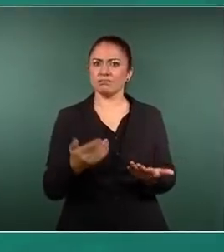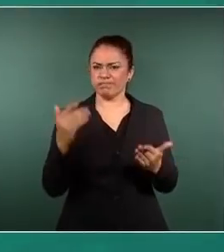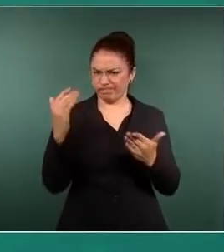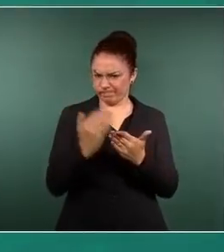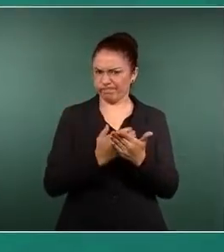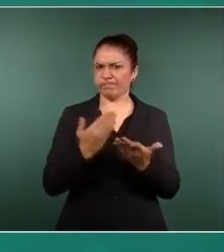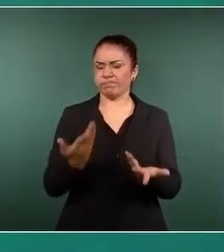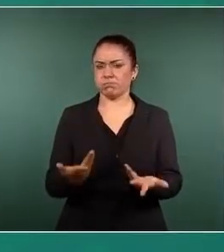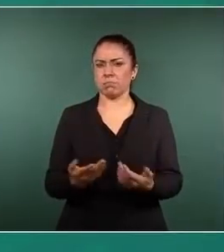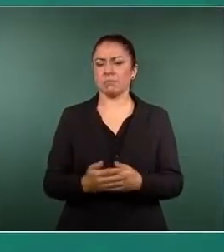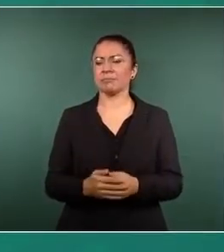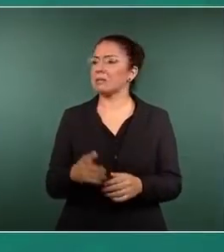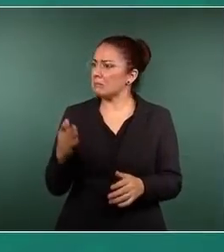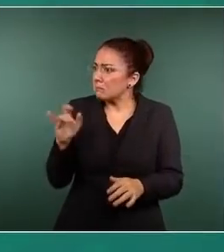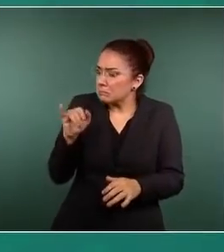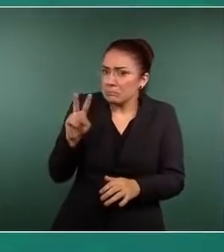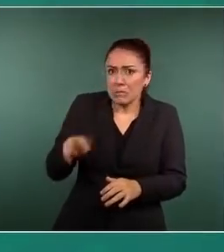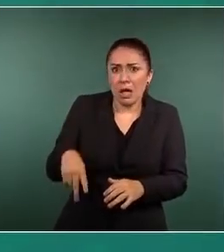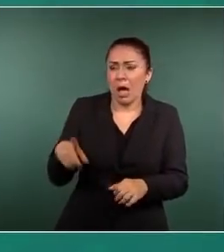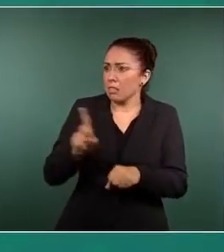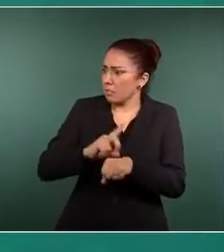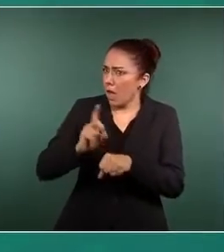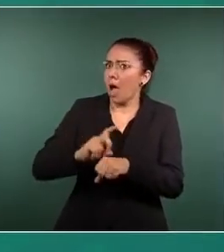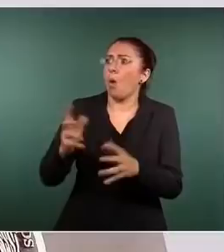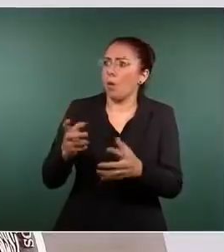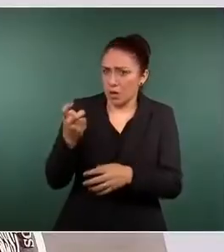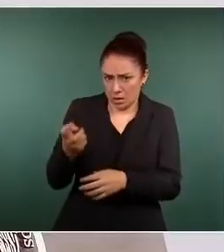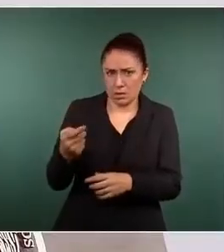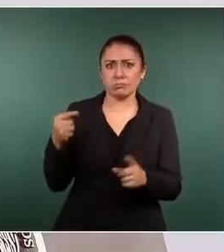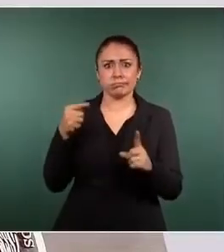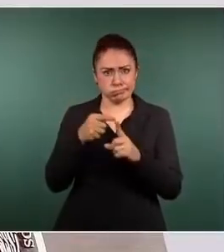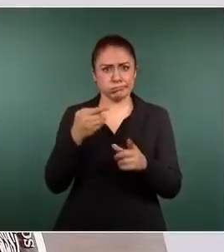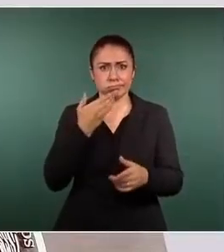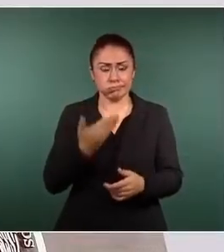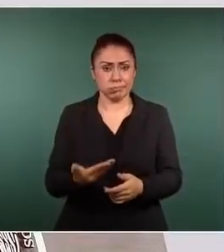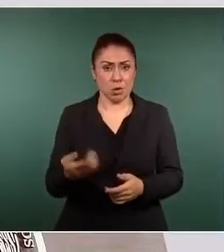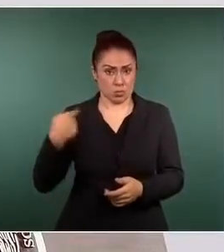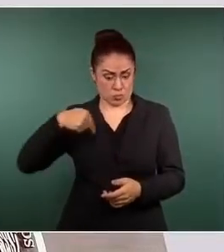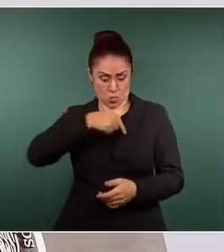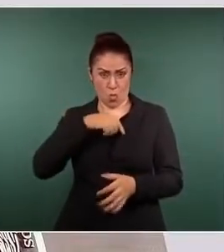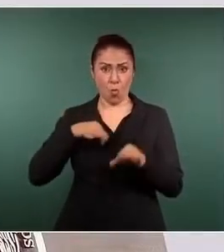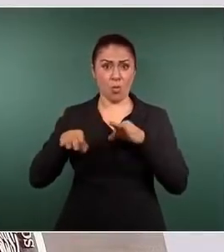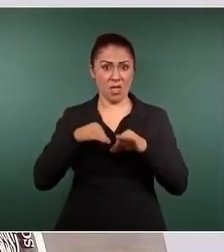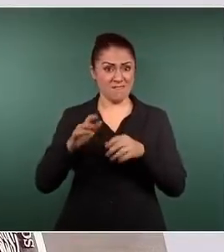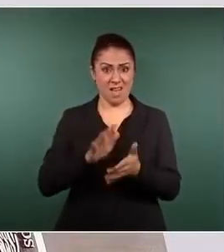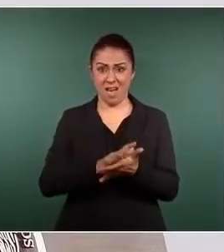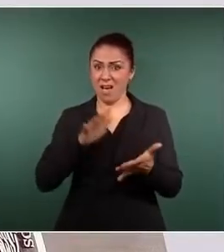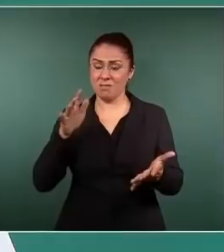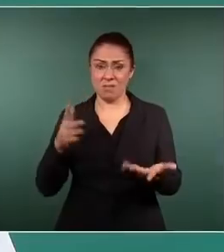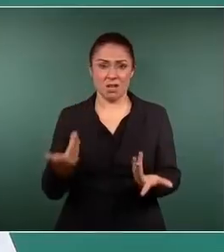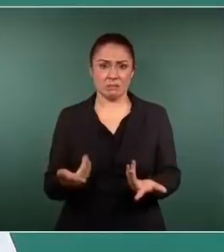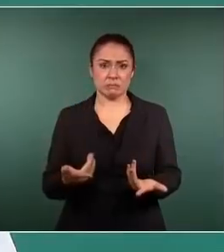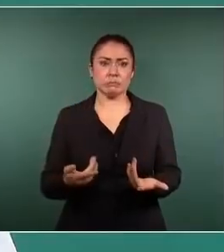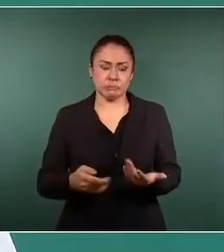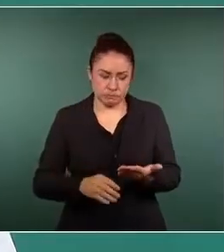tenemos que trabajar mucho más en lo preventivo